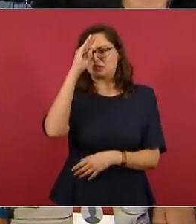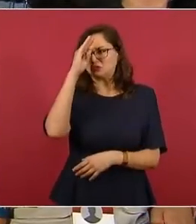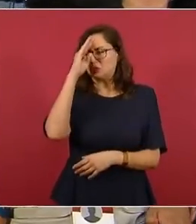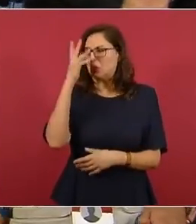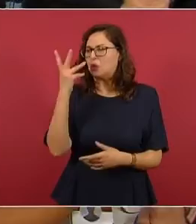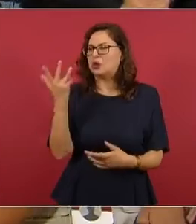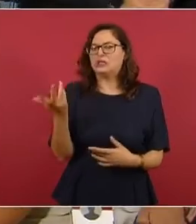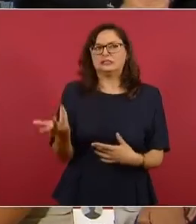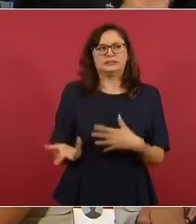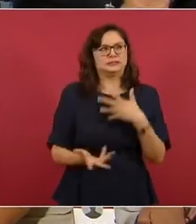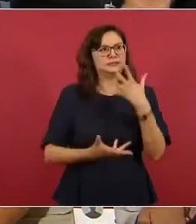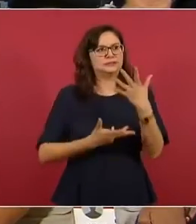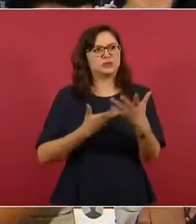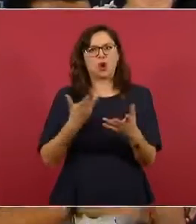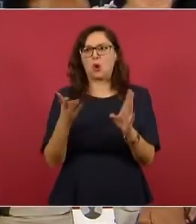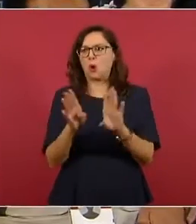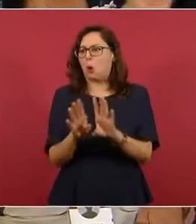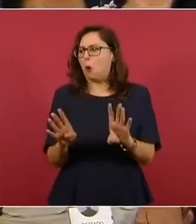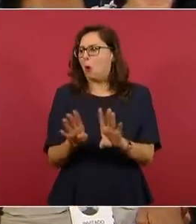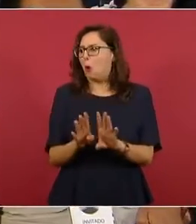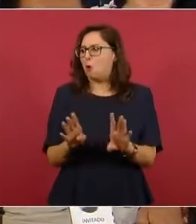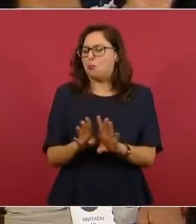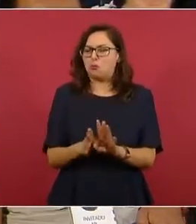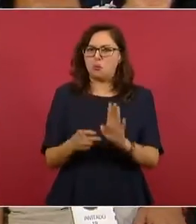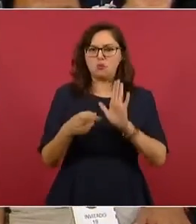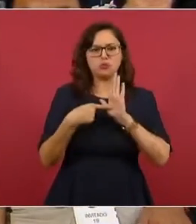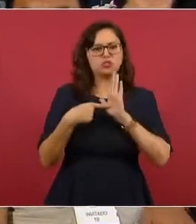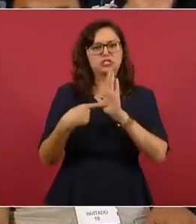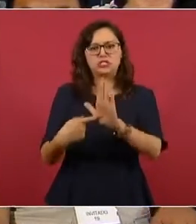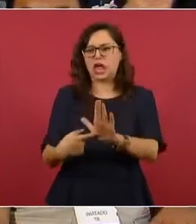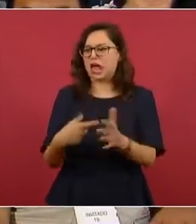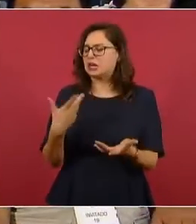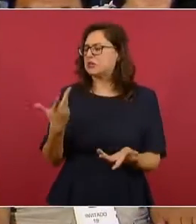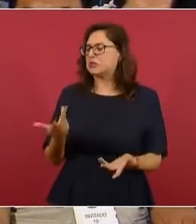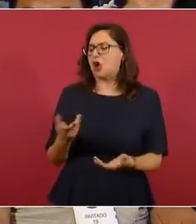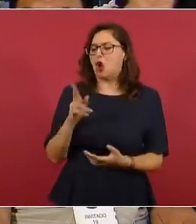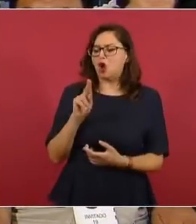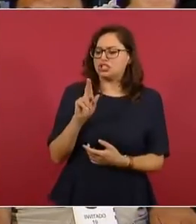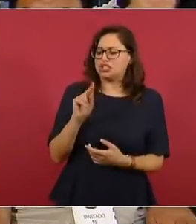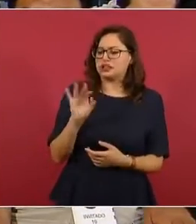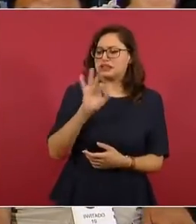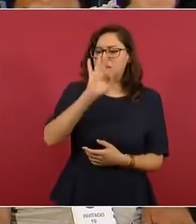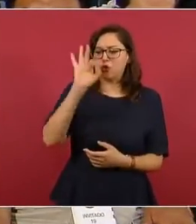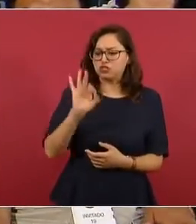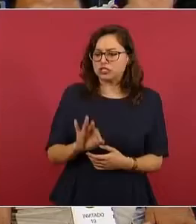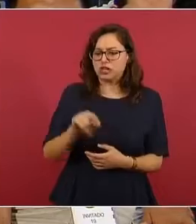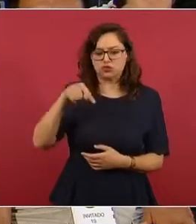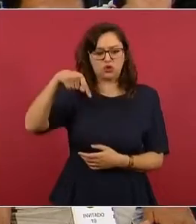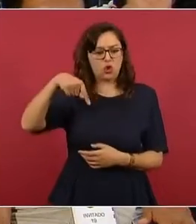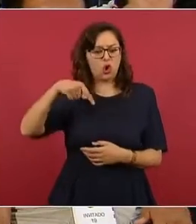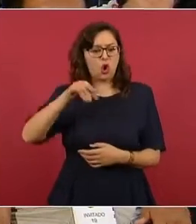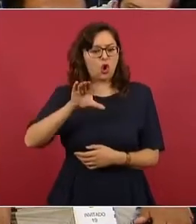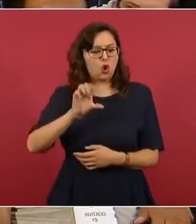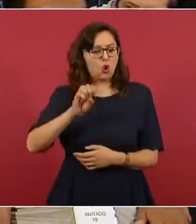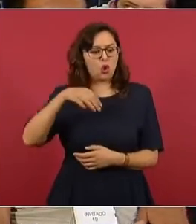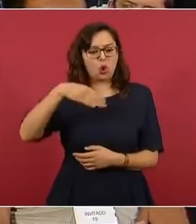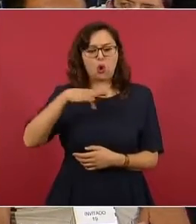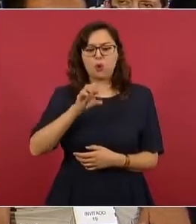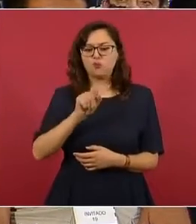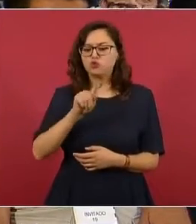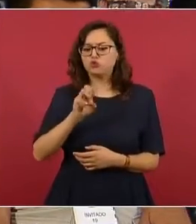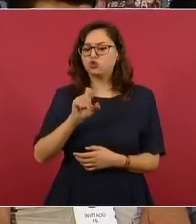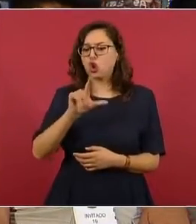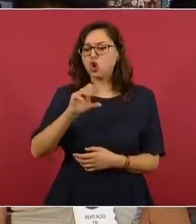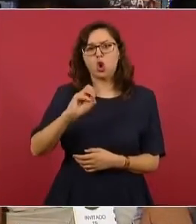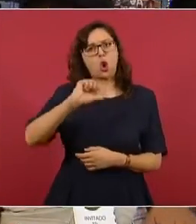80% de la producción de combustóleo se exporta. Ya lo he dicho varias veces en esto, pero